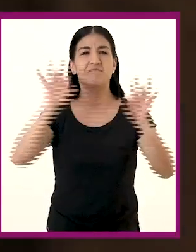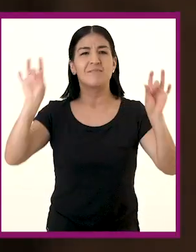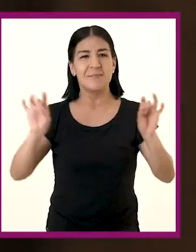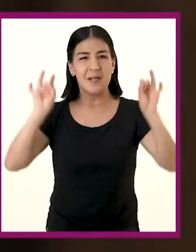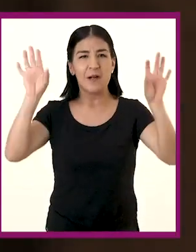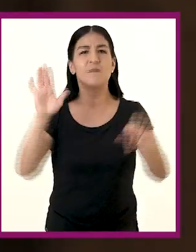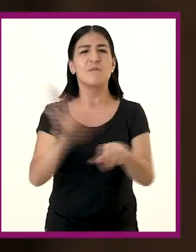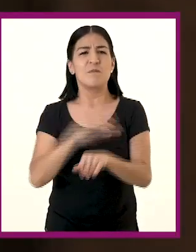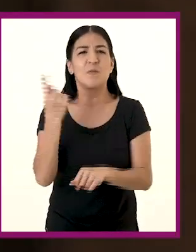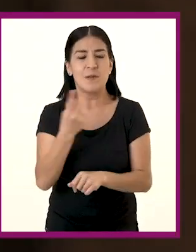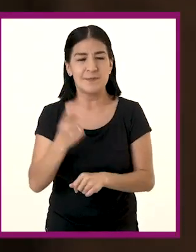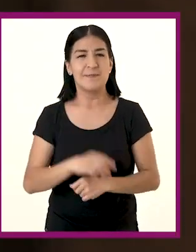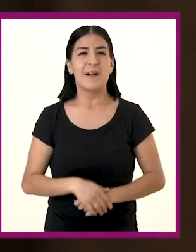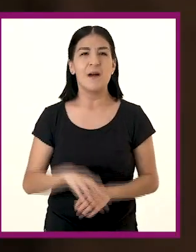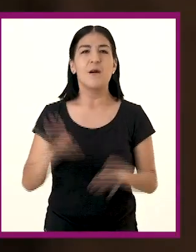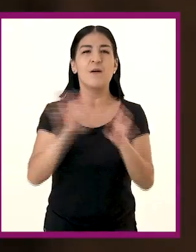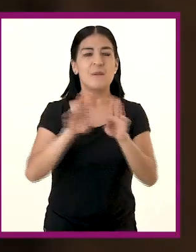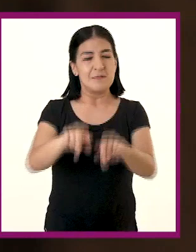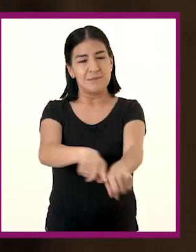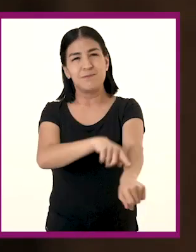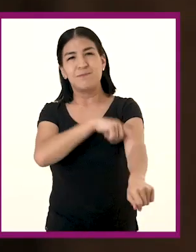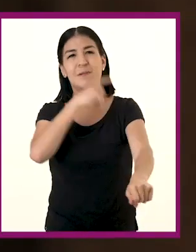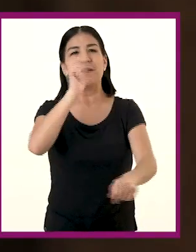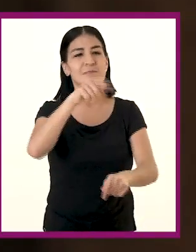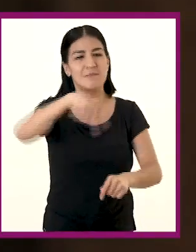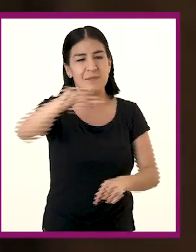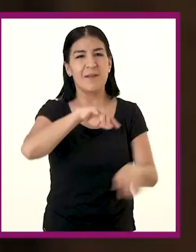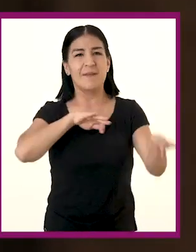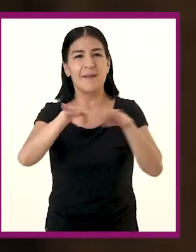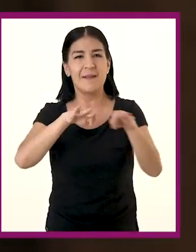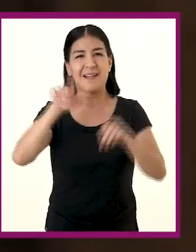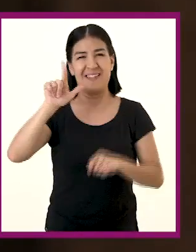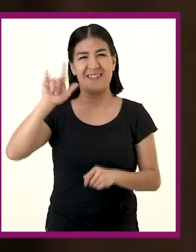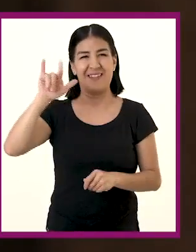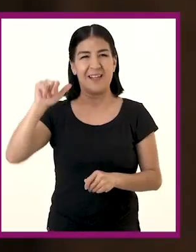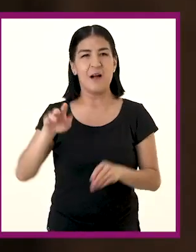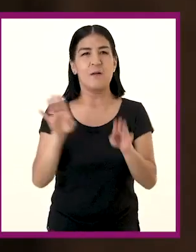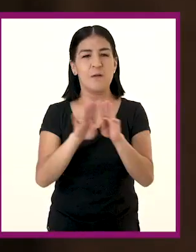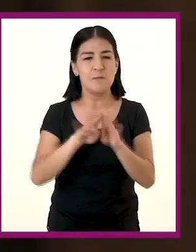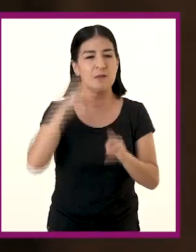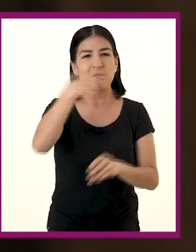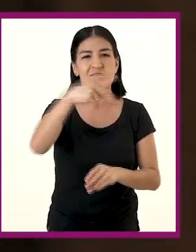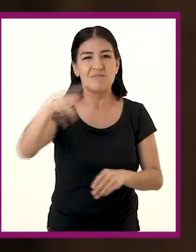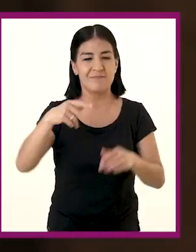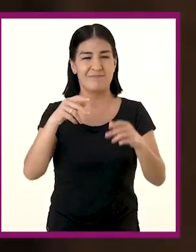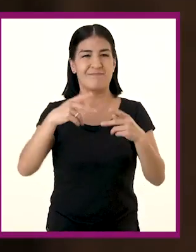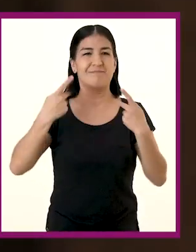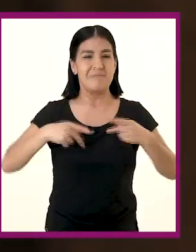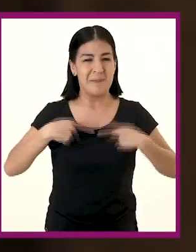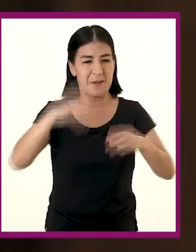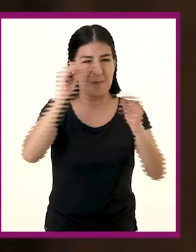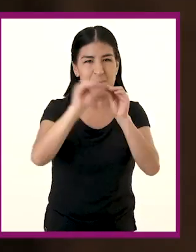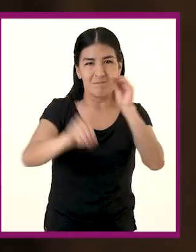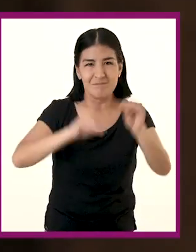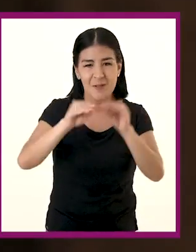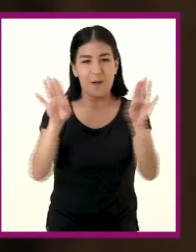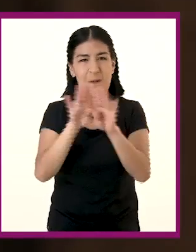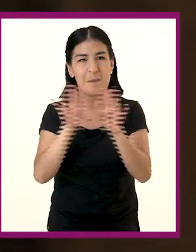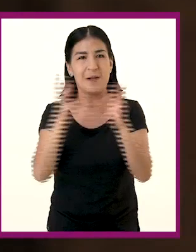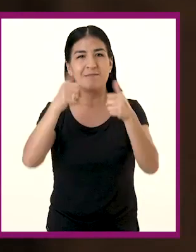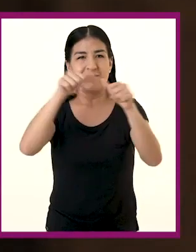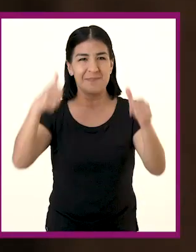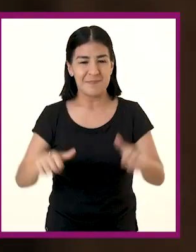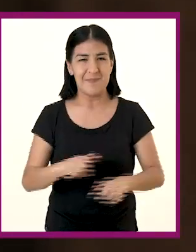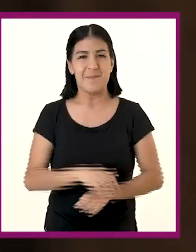Se llama angelología porque a lo largo de su carrera, Ilya Kabakov ha creado diferentes personajes que él